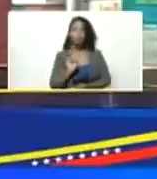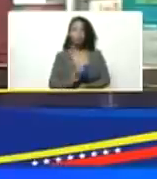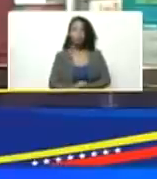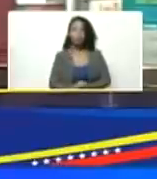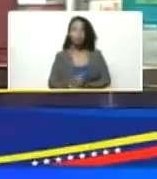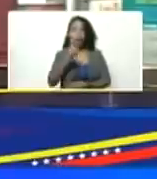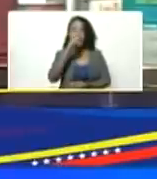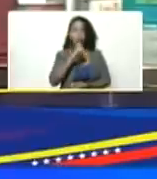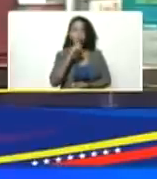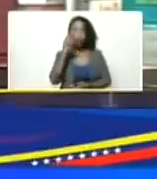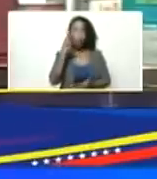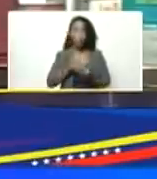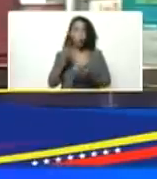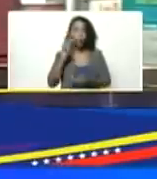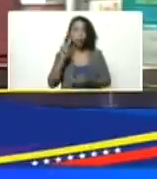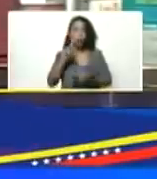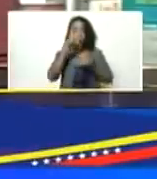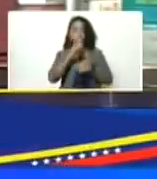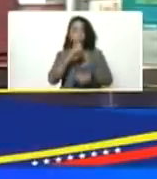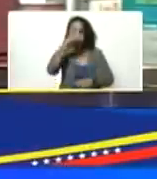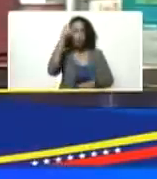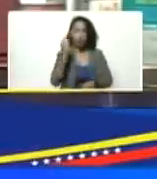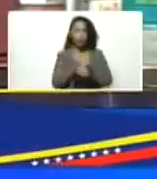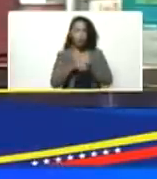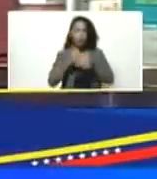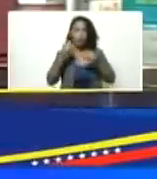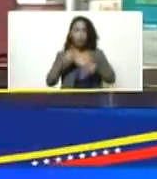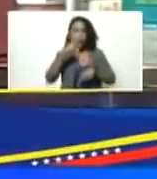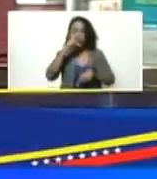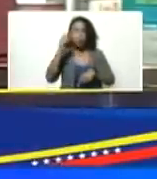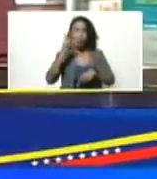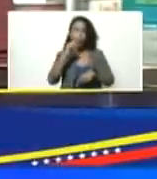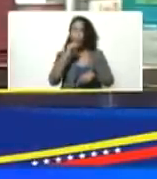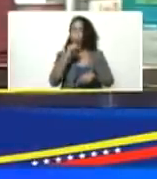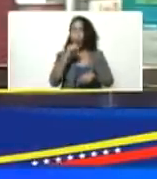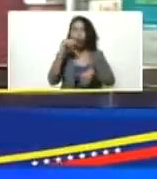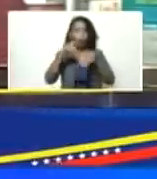El año 2022 es año de trabajo. Este año no hay elecciones.